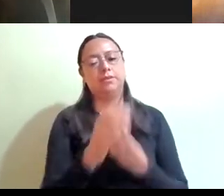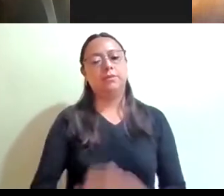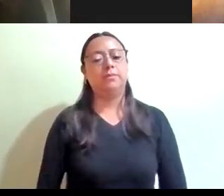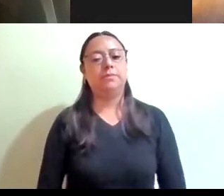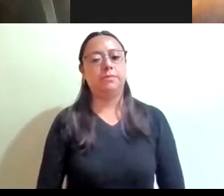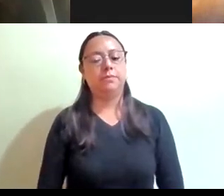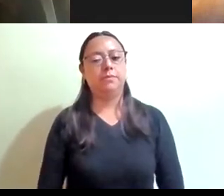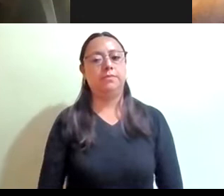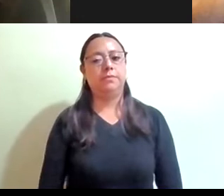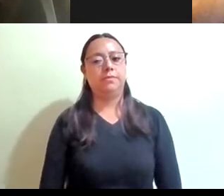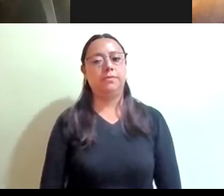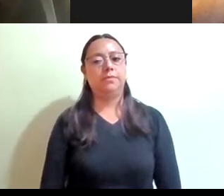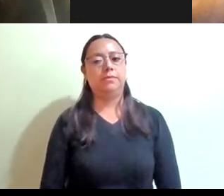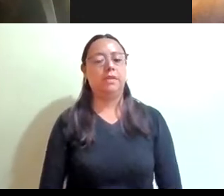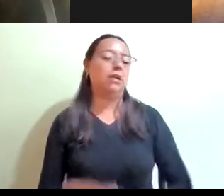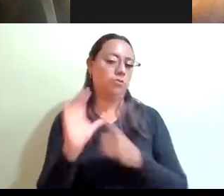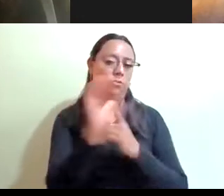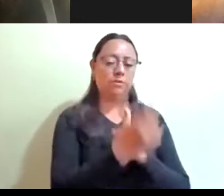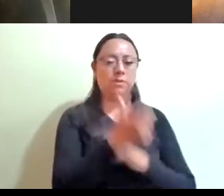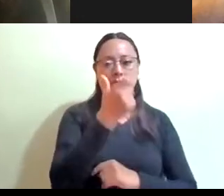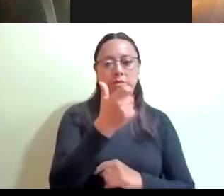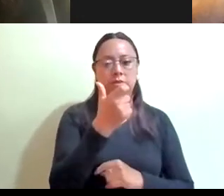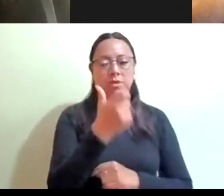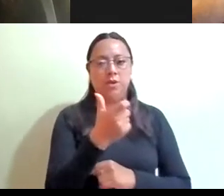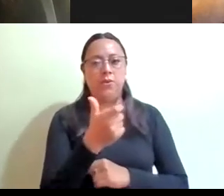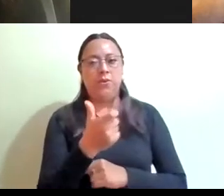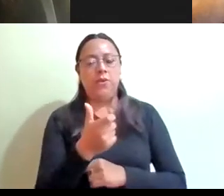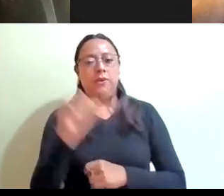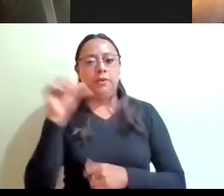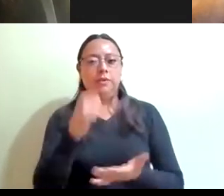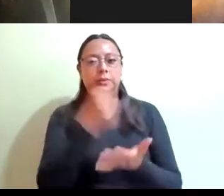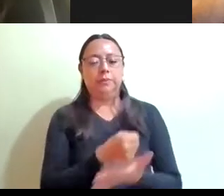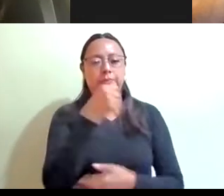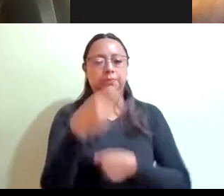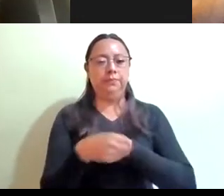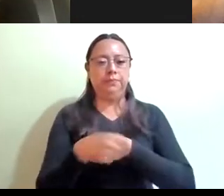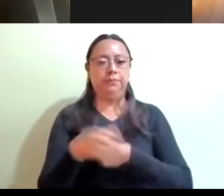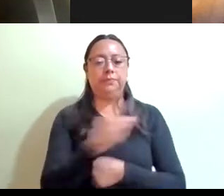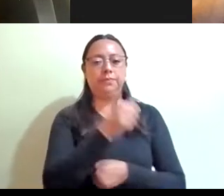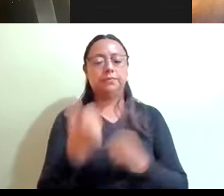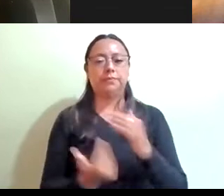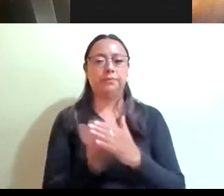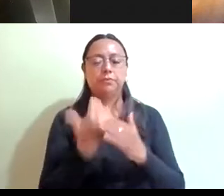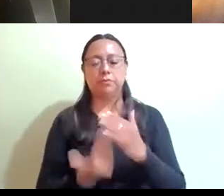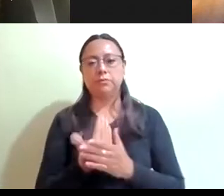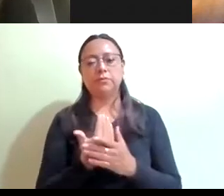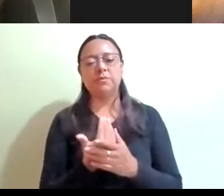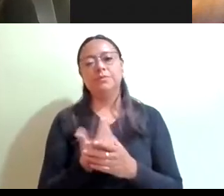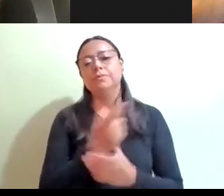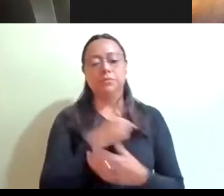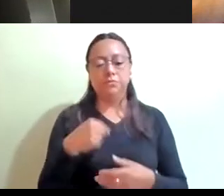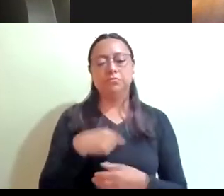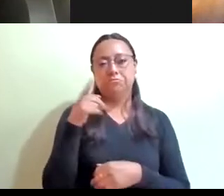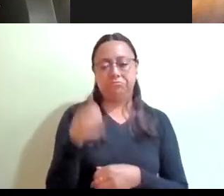de Presupuesto, que hoy fue aprobado a las 11 de la mañana, donde estamos